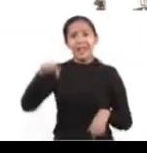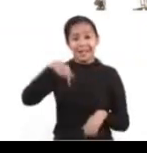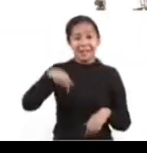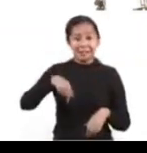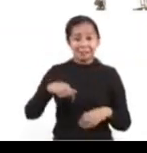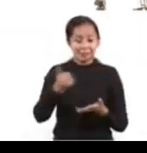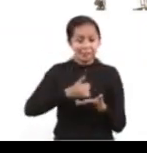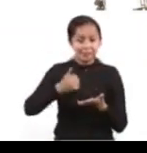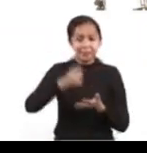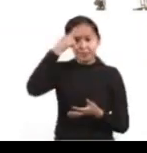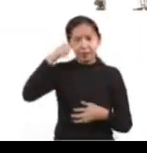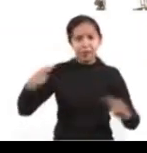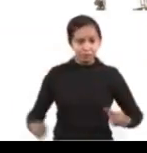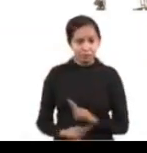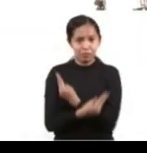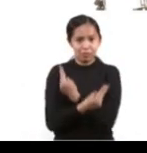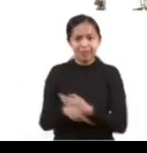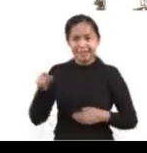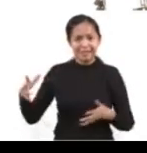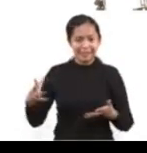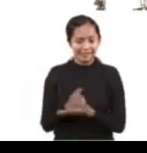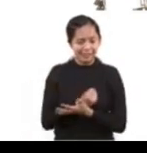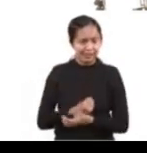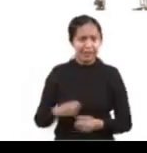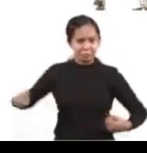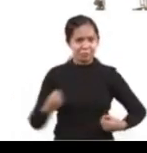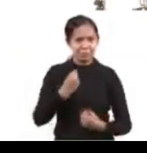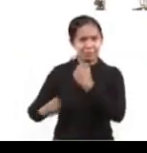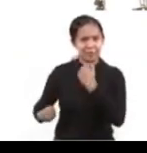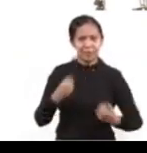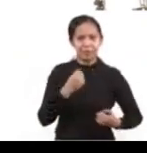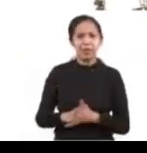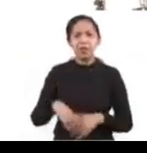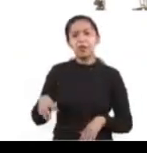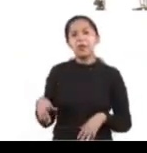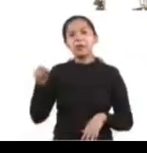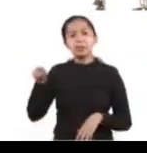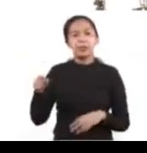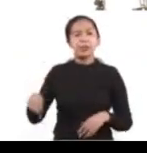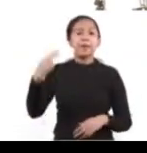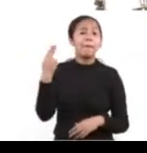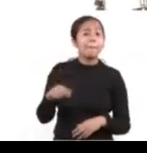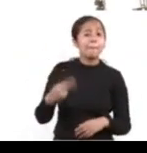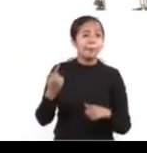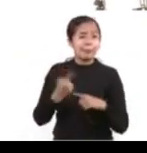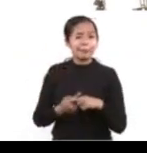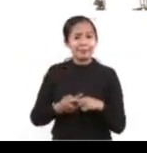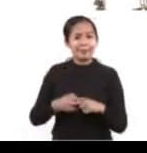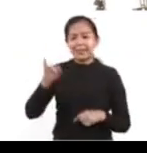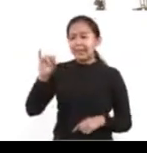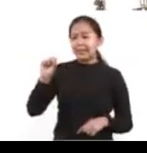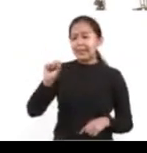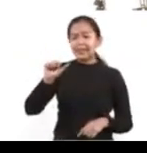la Ciudad de México, campeón en la división de peso mínimo del Consejo Mundial de Boxeo, y me refiero a